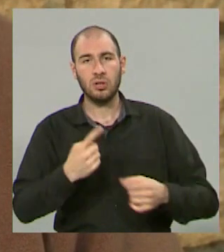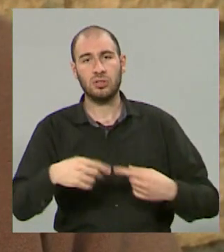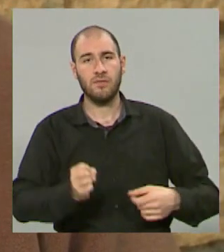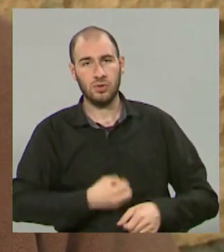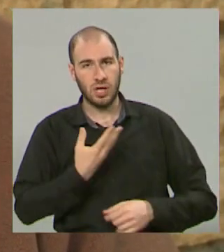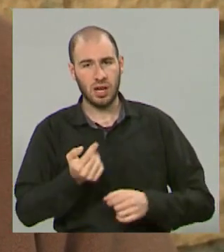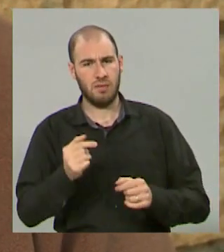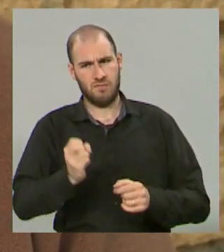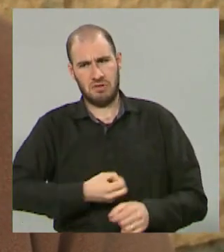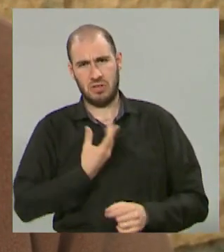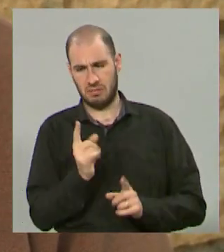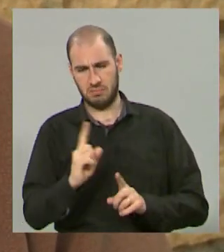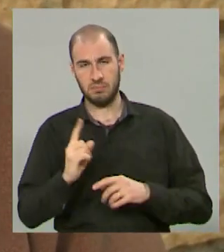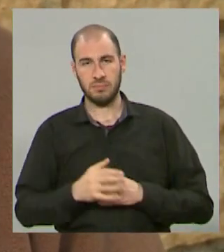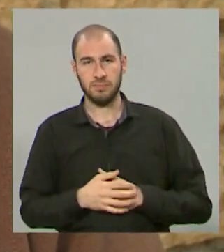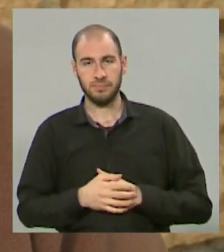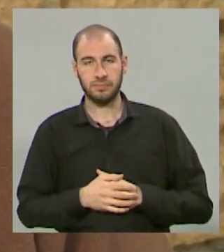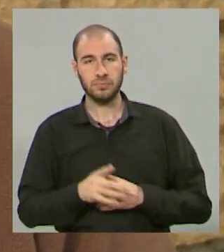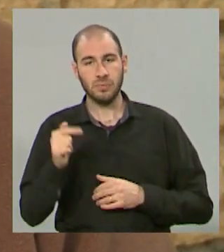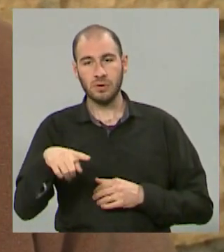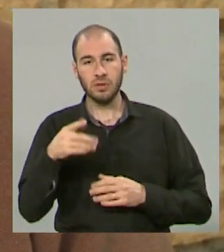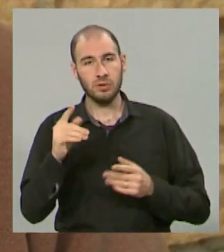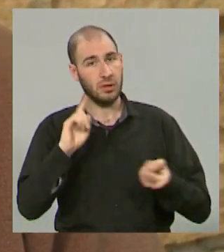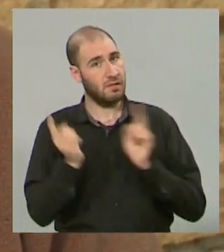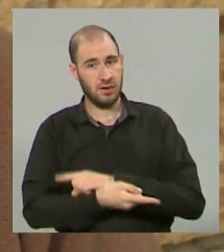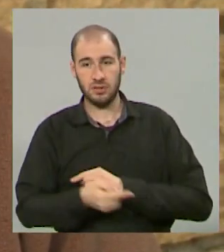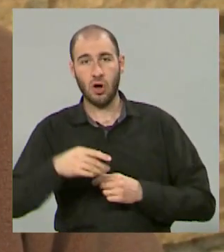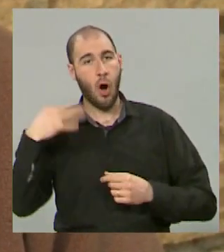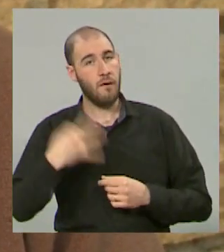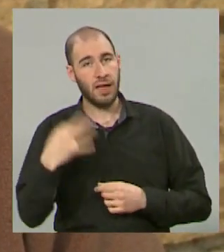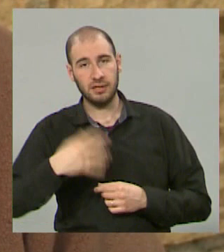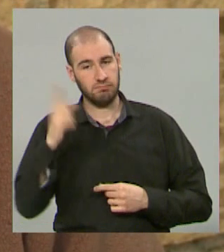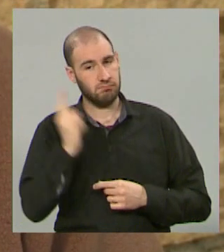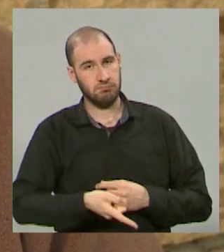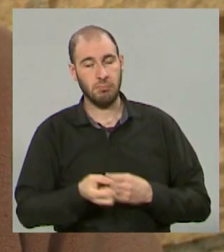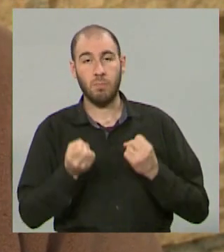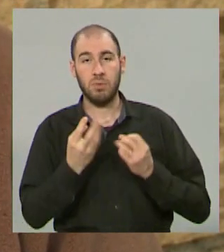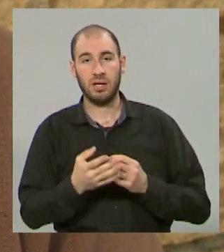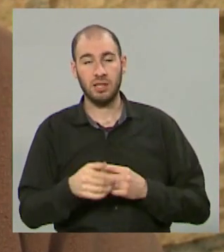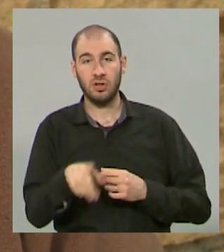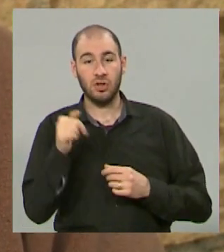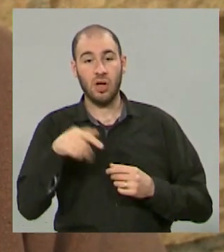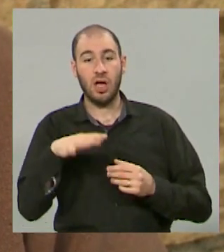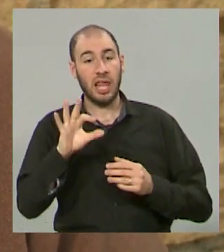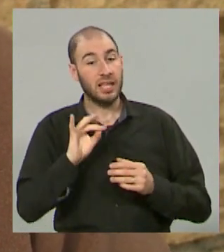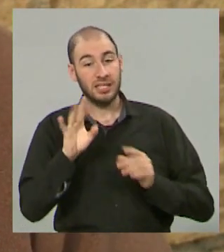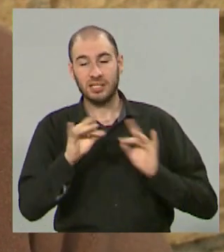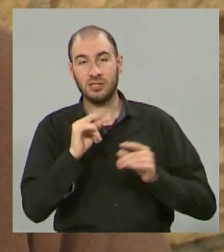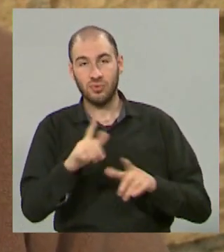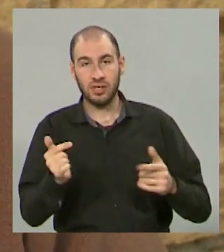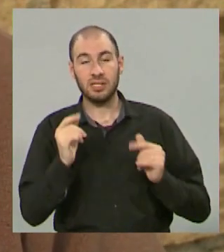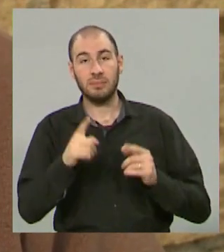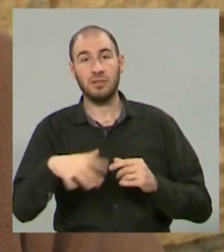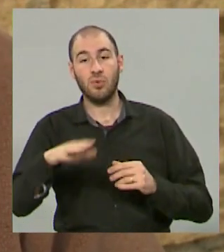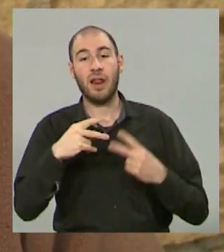voluntarias y no eran horas voluntarias, era todo lo contrario, era obligatorio porque no teníamos opción. Y al igual de ir a